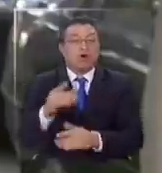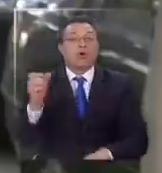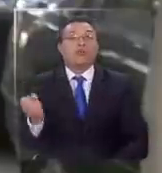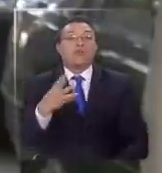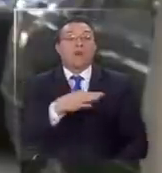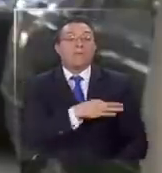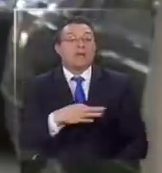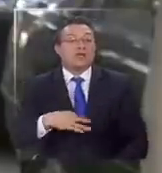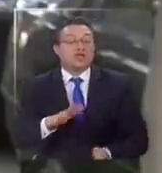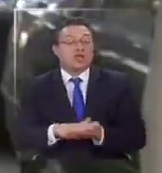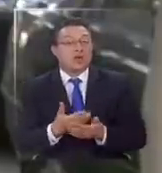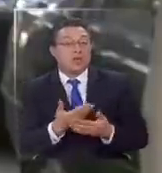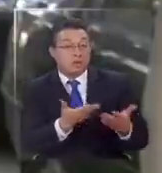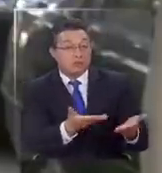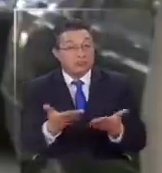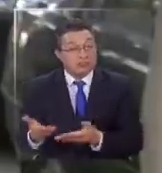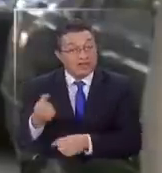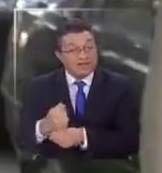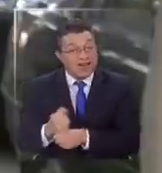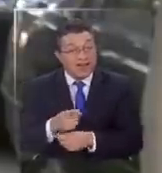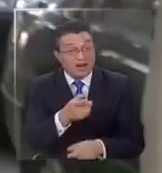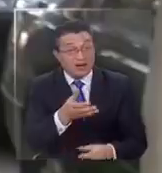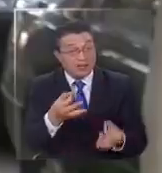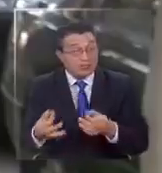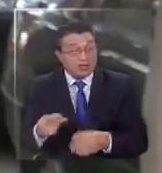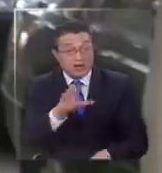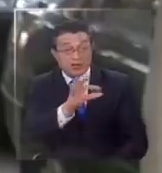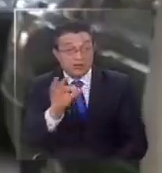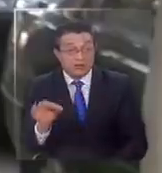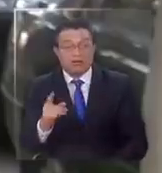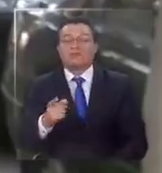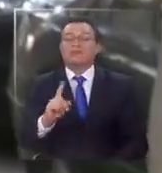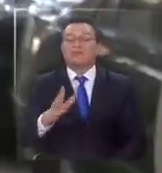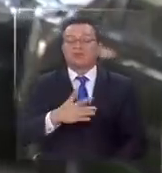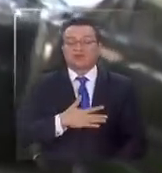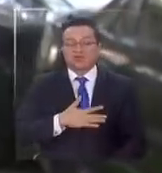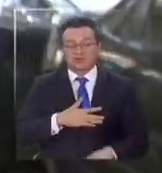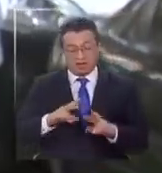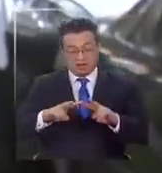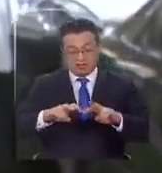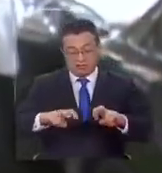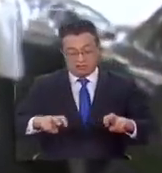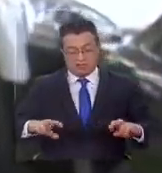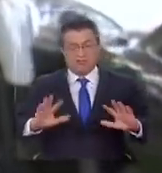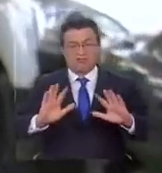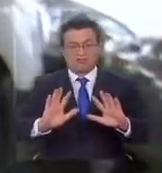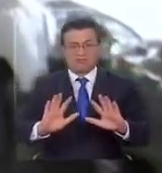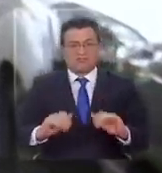ministro de Salud? No, en este momento estoy analizando esta situación.